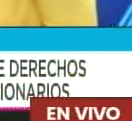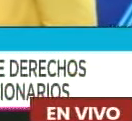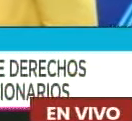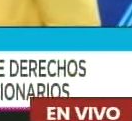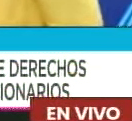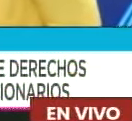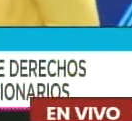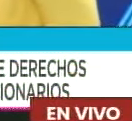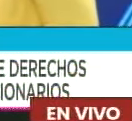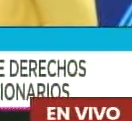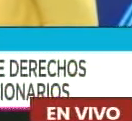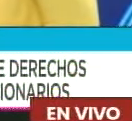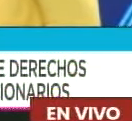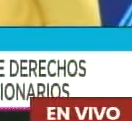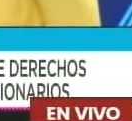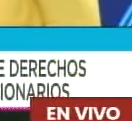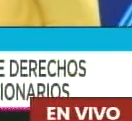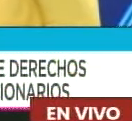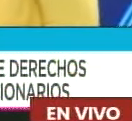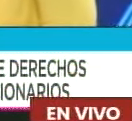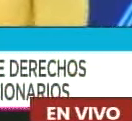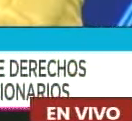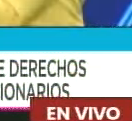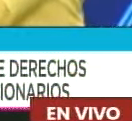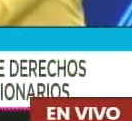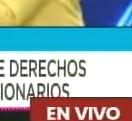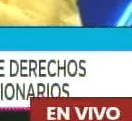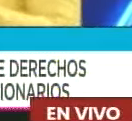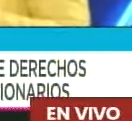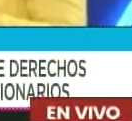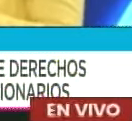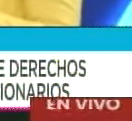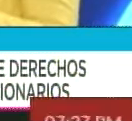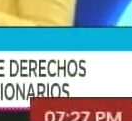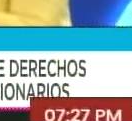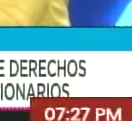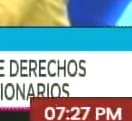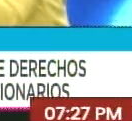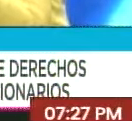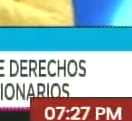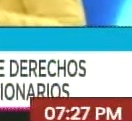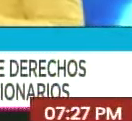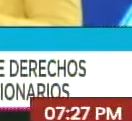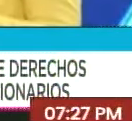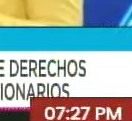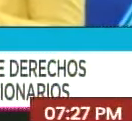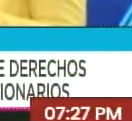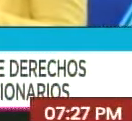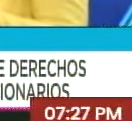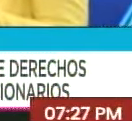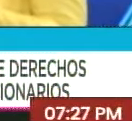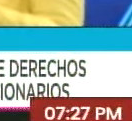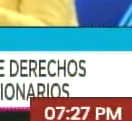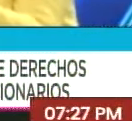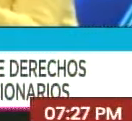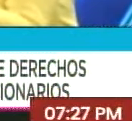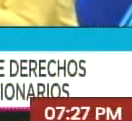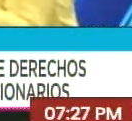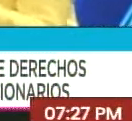que se iba a dar, el primero de enero del año 2024. Y usted mencionó en estos días que al menos 100